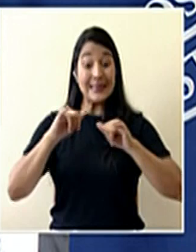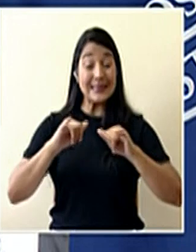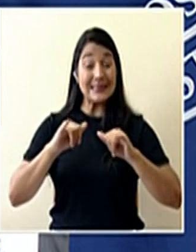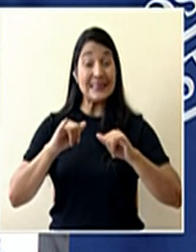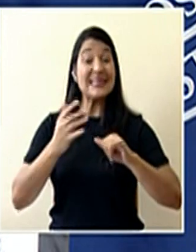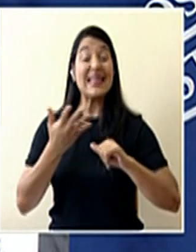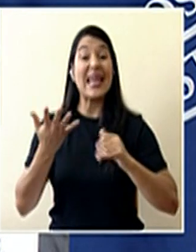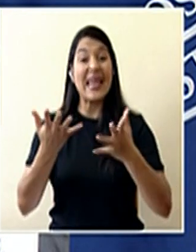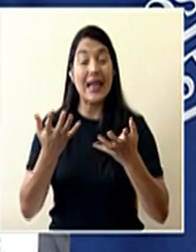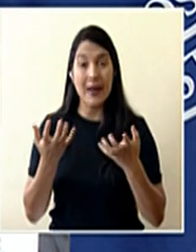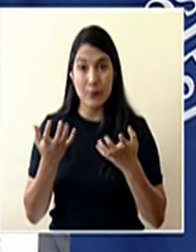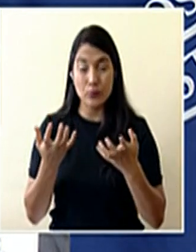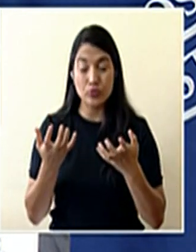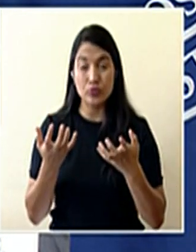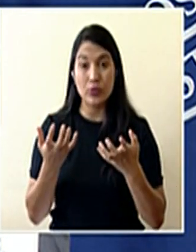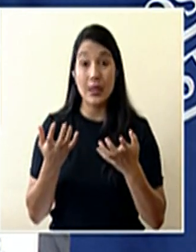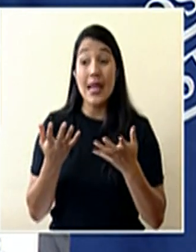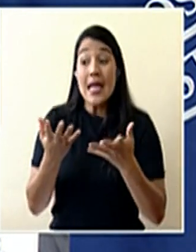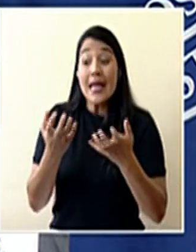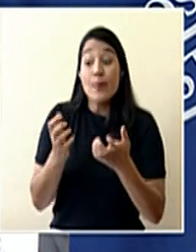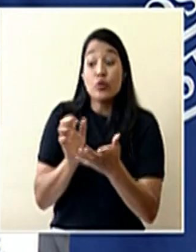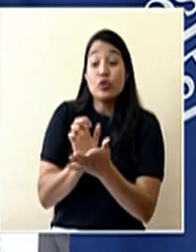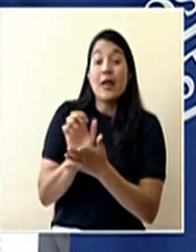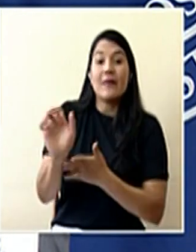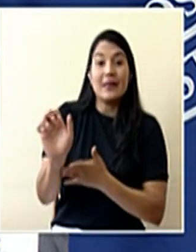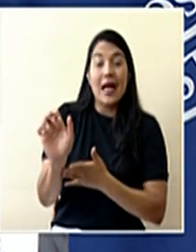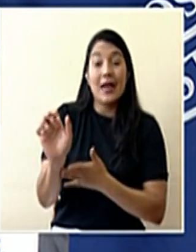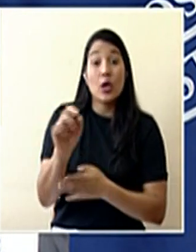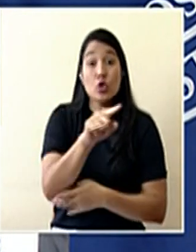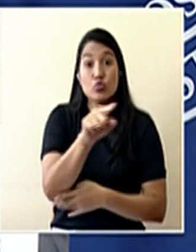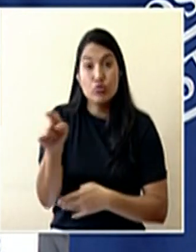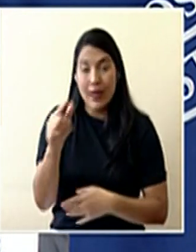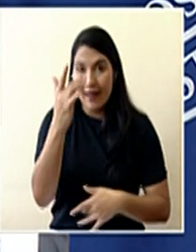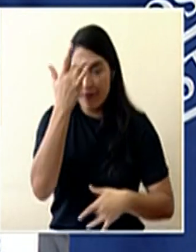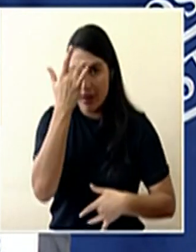evitar, en la medida de lo posible, que usted